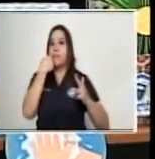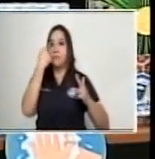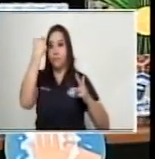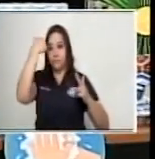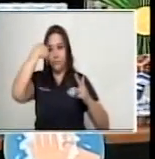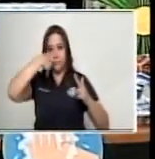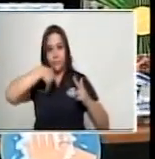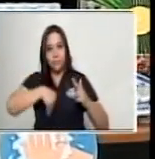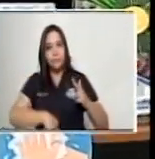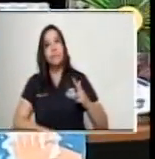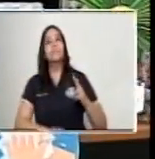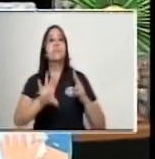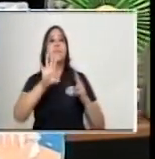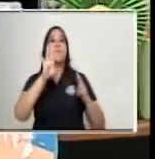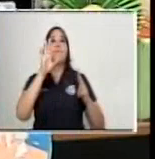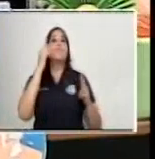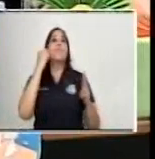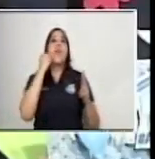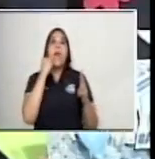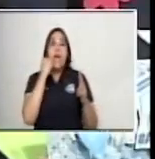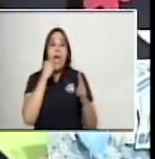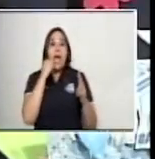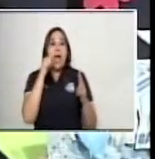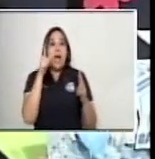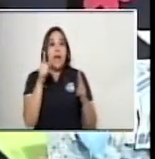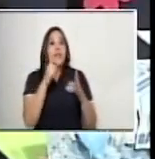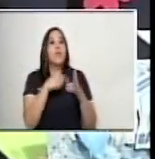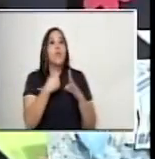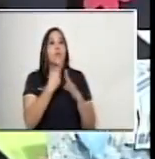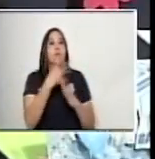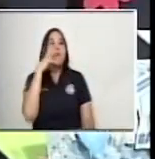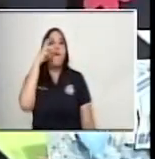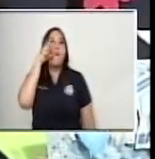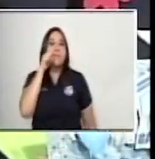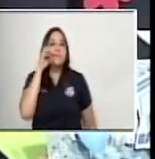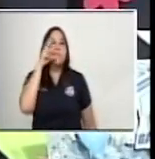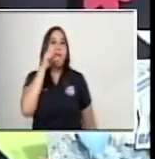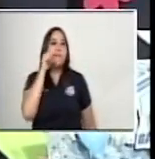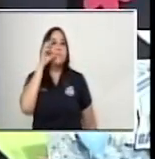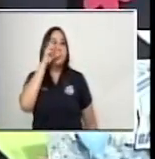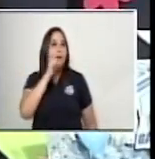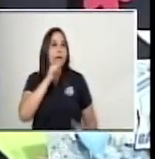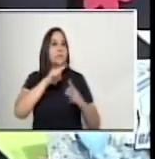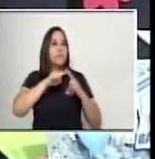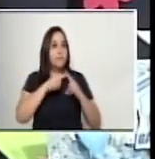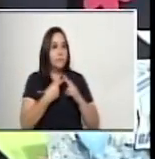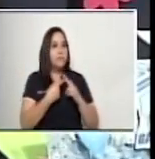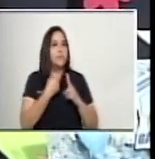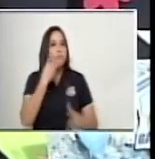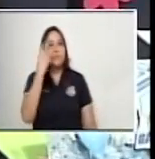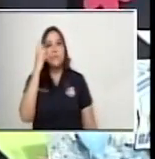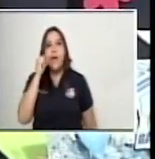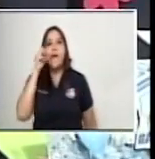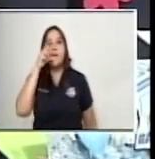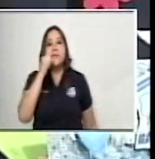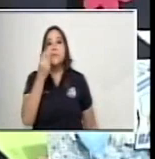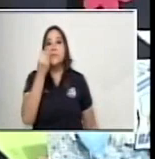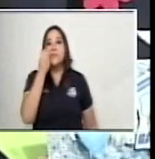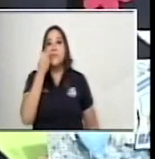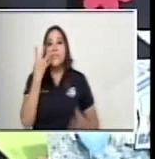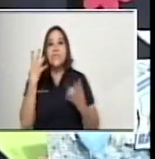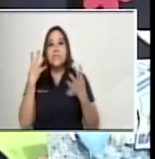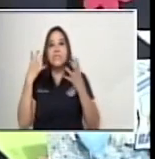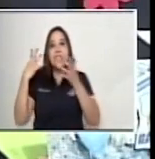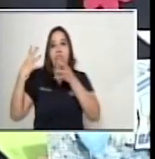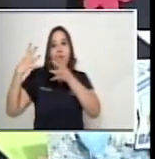y es en este momento que cuando empezamos a masticar los alimentos que estamos consumiendo, se entrelazan con